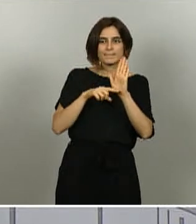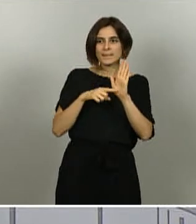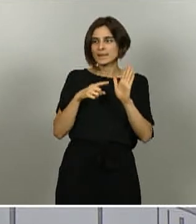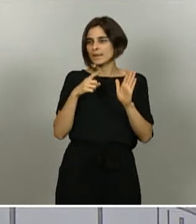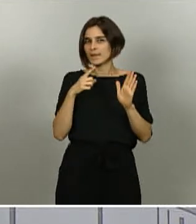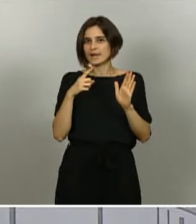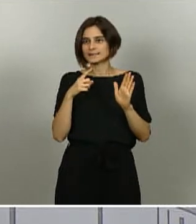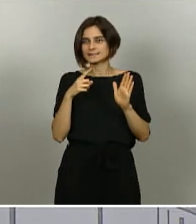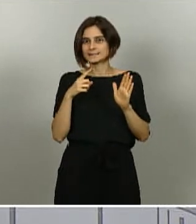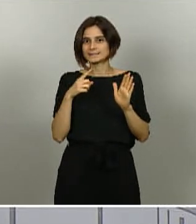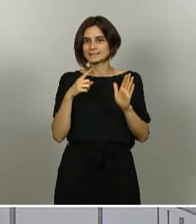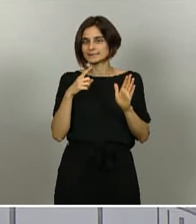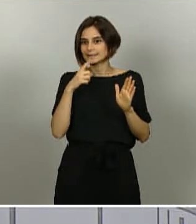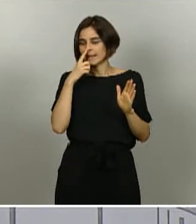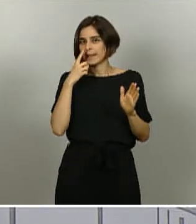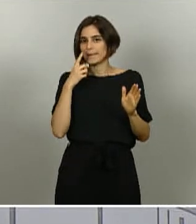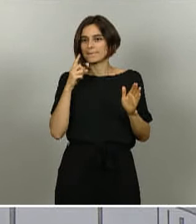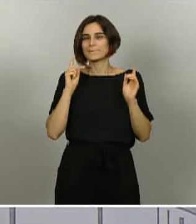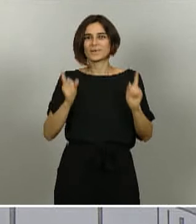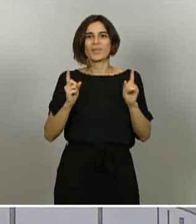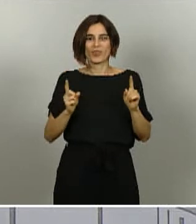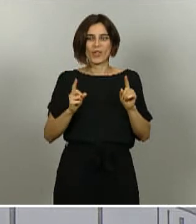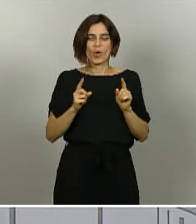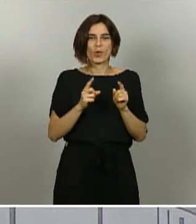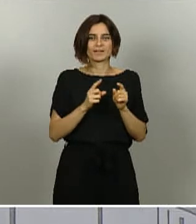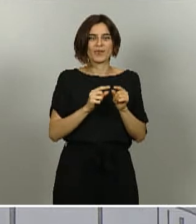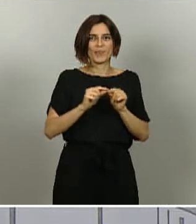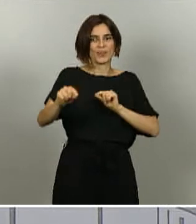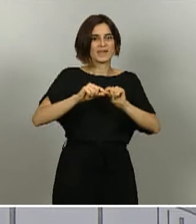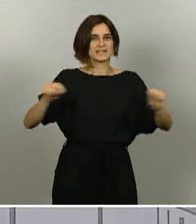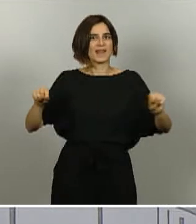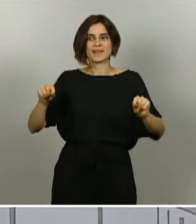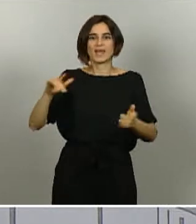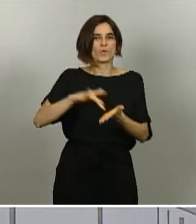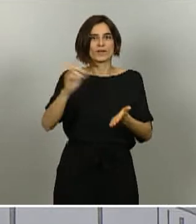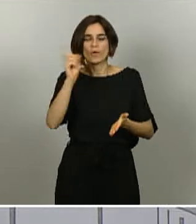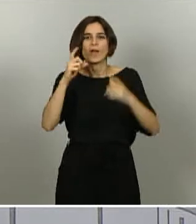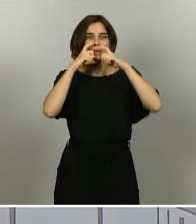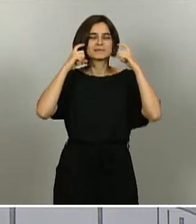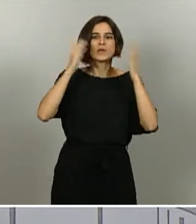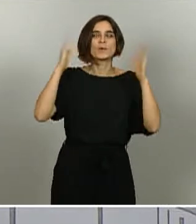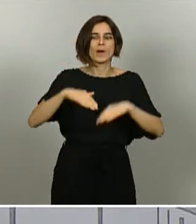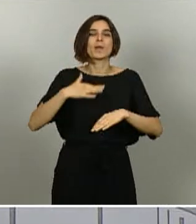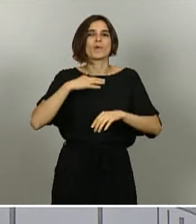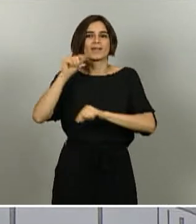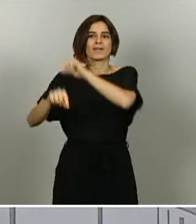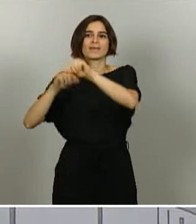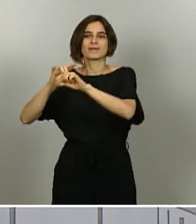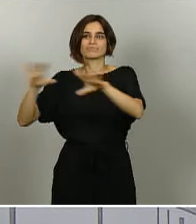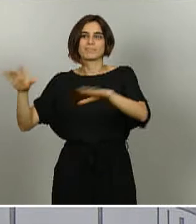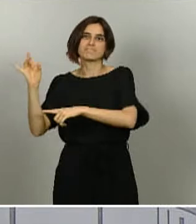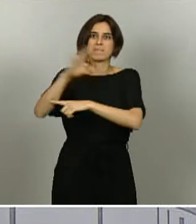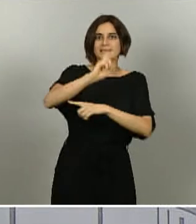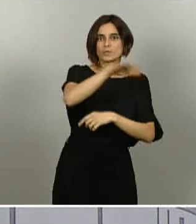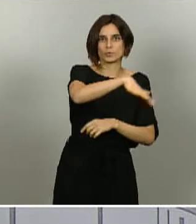observado correctamente y pueda, por lo tanto, haber un cierto grado de transmisión mayor que en el resto de los lugares. Pero sabemos que los profesionales sanitarios